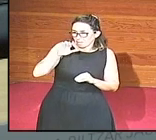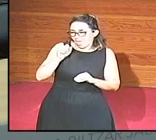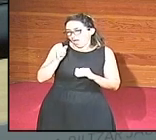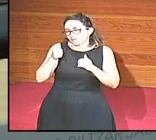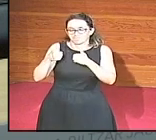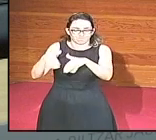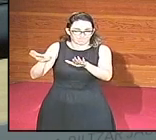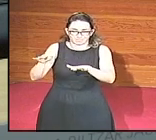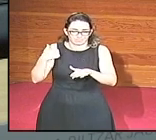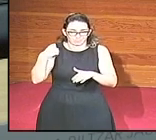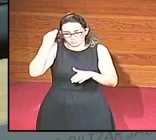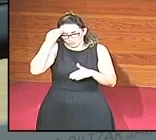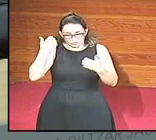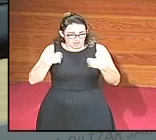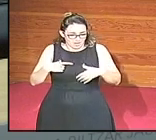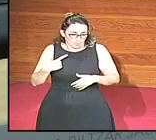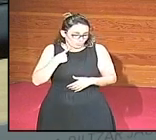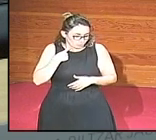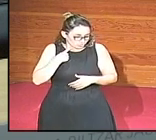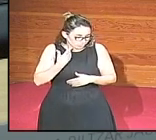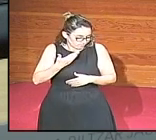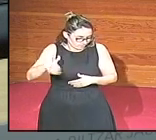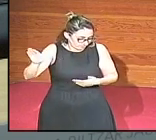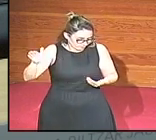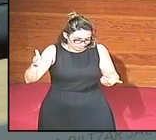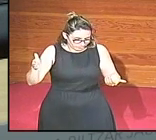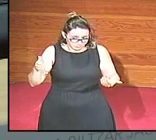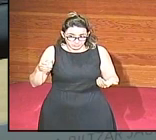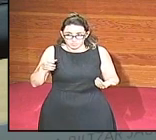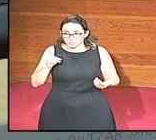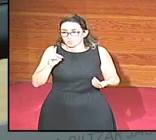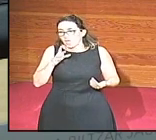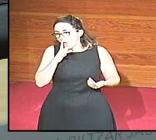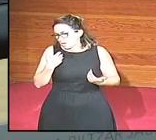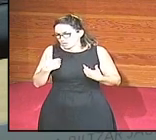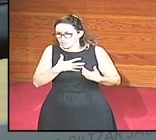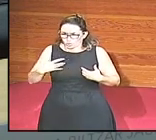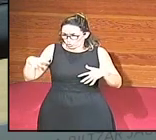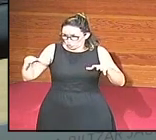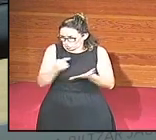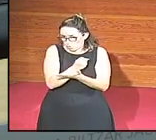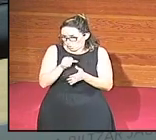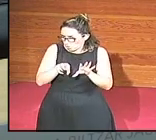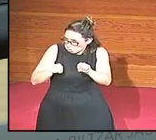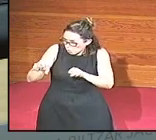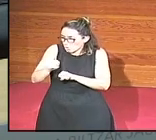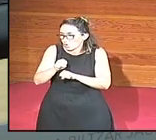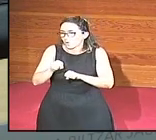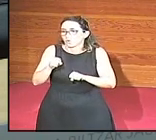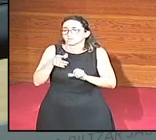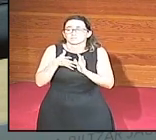Ahora mismo no, o sea, ahora mismo has intentado venir hasta atrás, pues ahora quiero todo lo mío. Entonces, sí, no tiene pinta de que vaya a ser